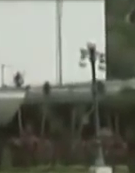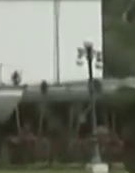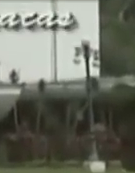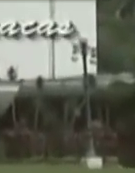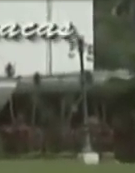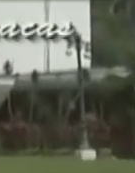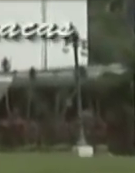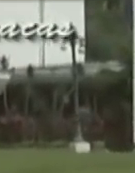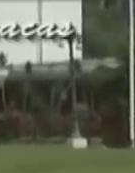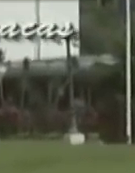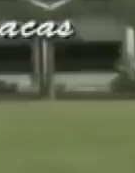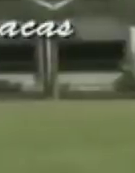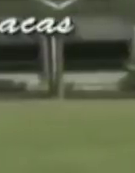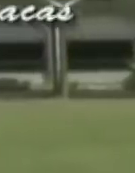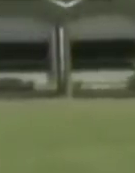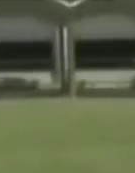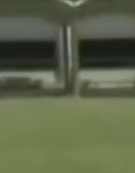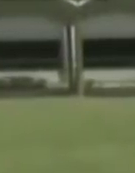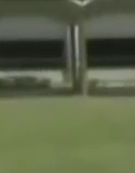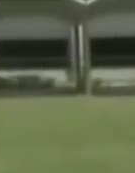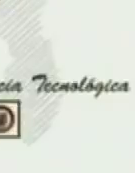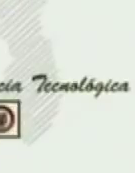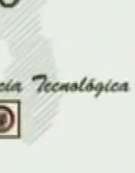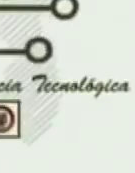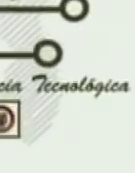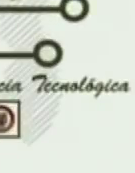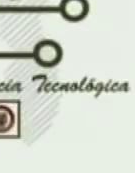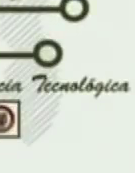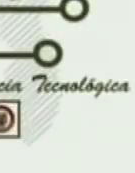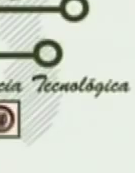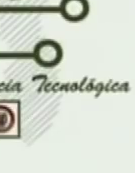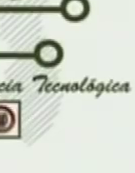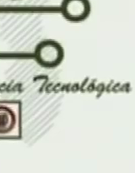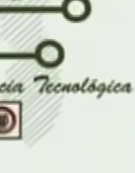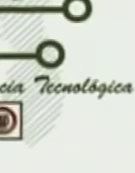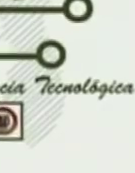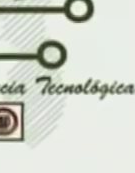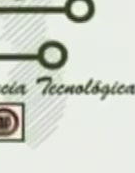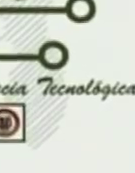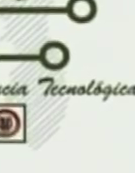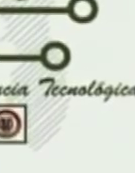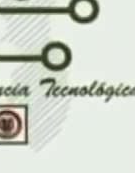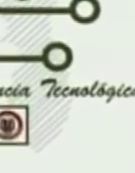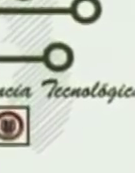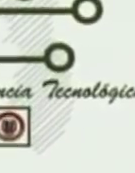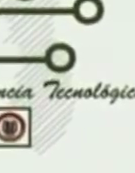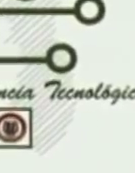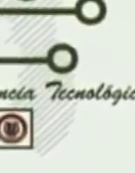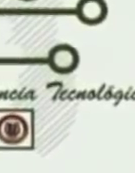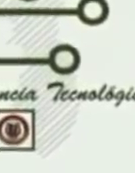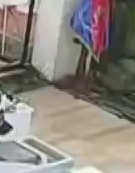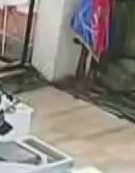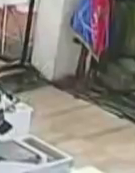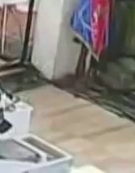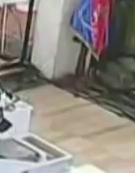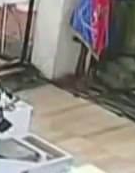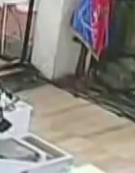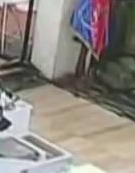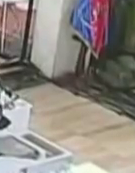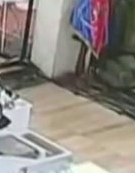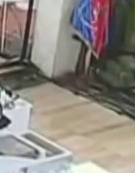Salón Venezuela del Círculo Militar de Caracas. Big Tech Fan 2019 hacia la